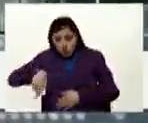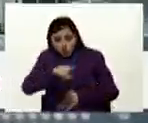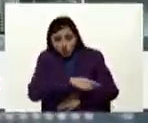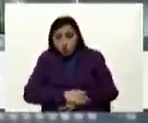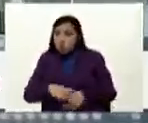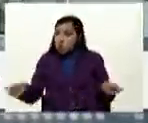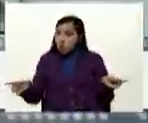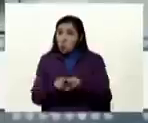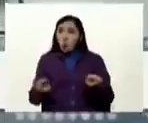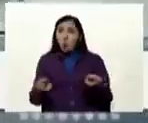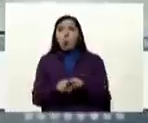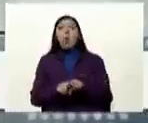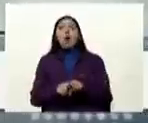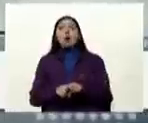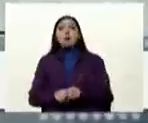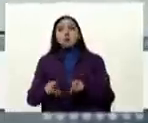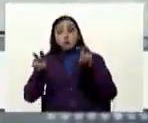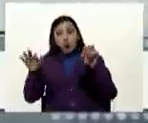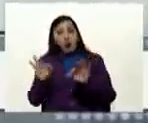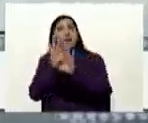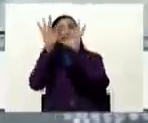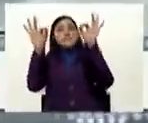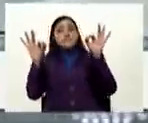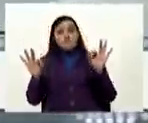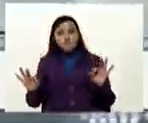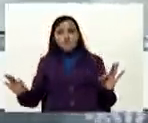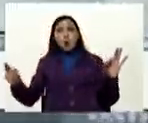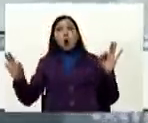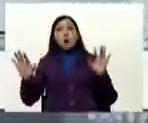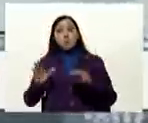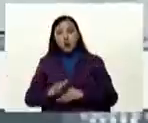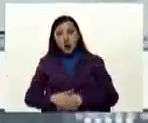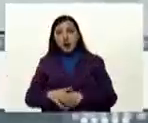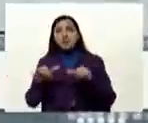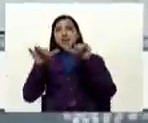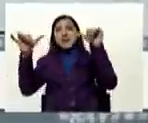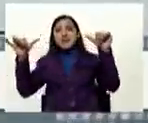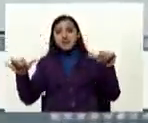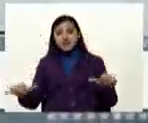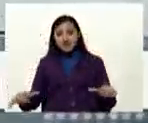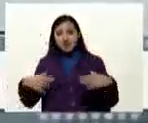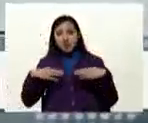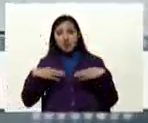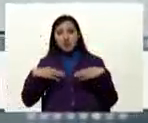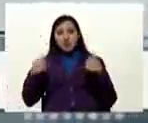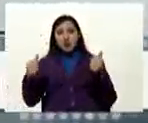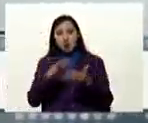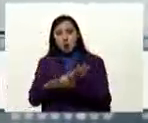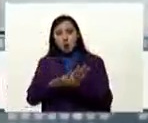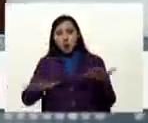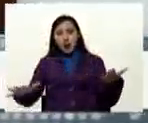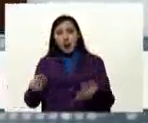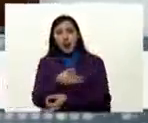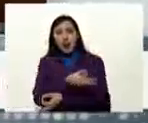avanzar en la construcción del nuevo modelo, del nuevo sistema público, gratuito y de calidad de salud del pueblo